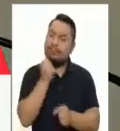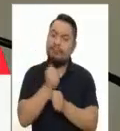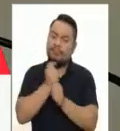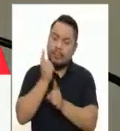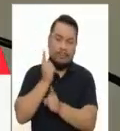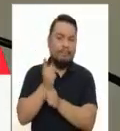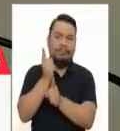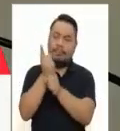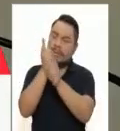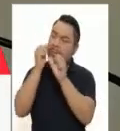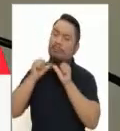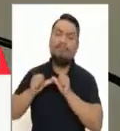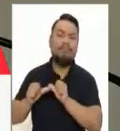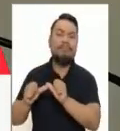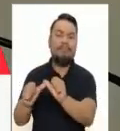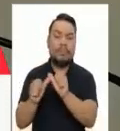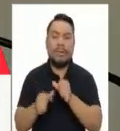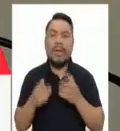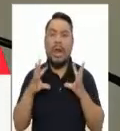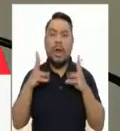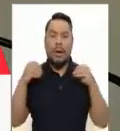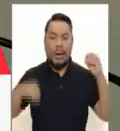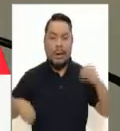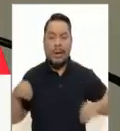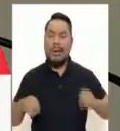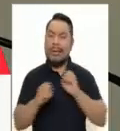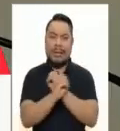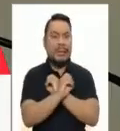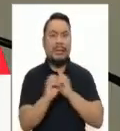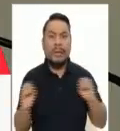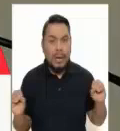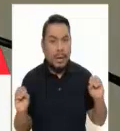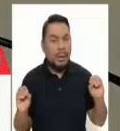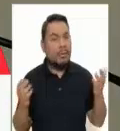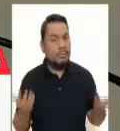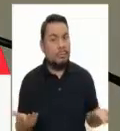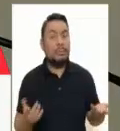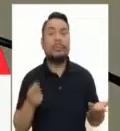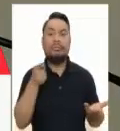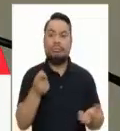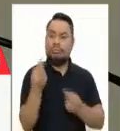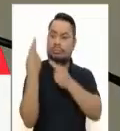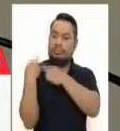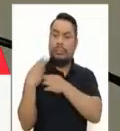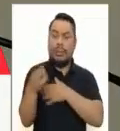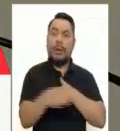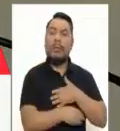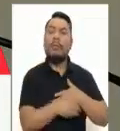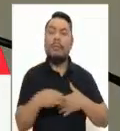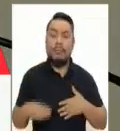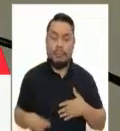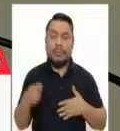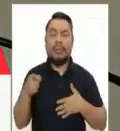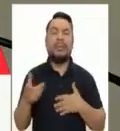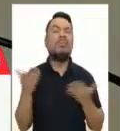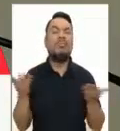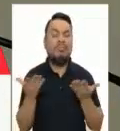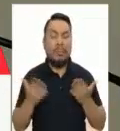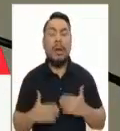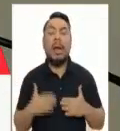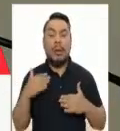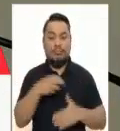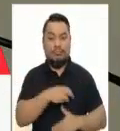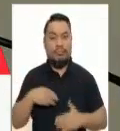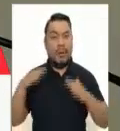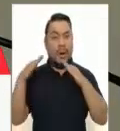desempeñar Leal y fielmente sin cometer actos de el cargo de ministro de estado en